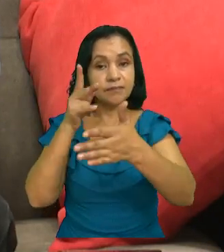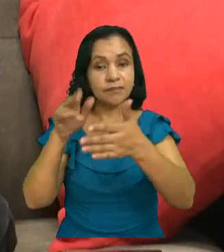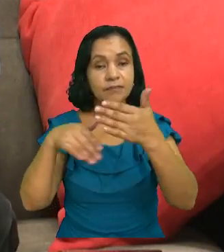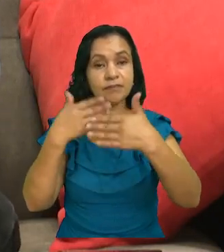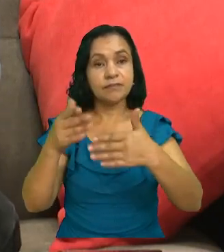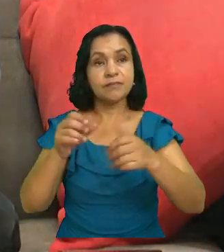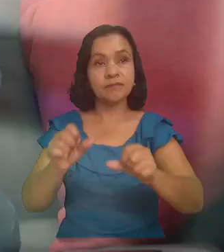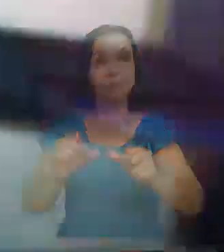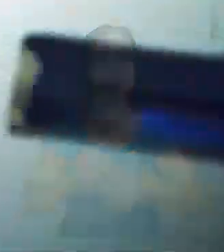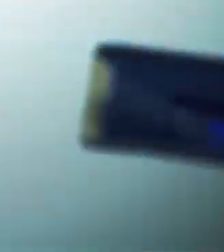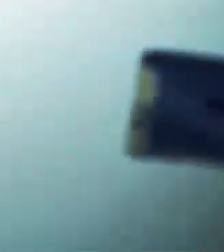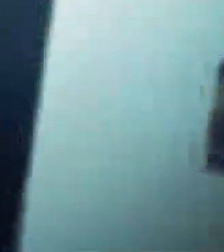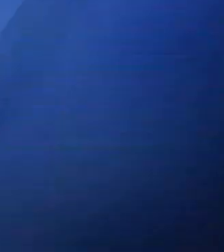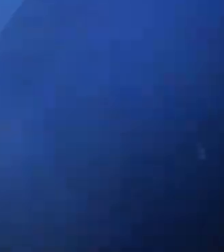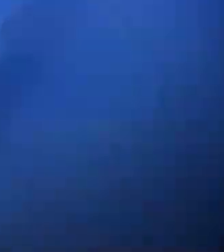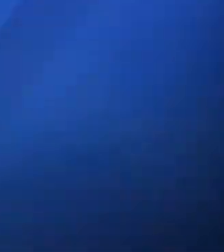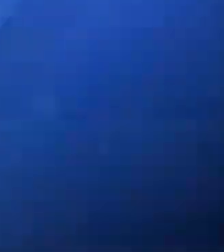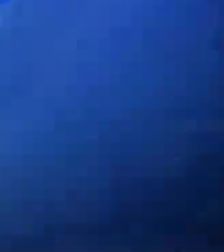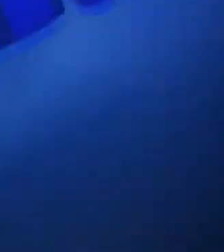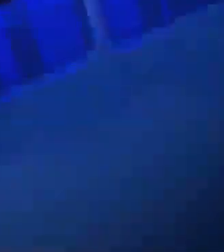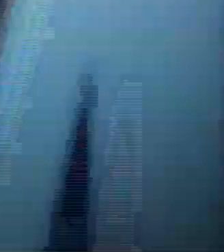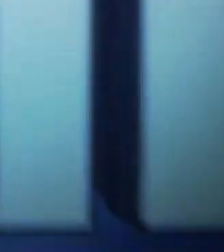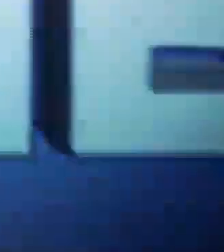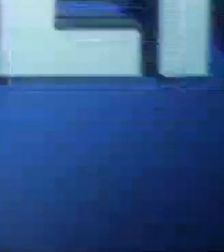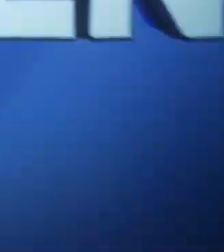ya volvemos.